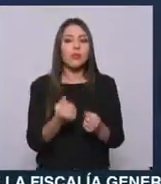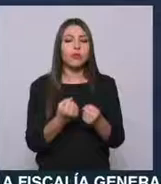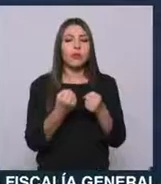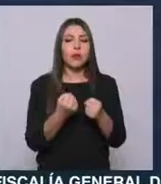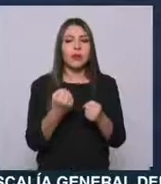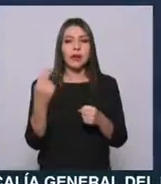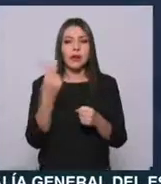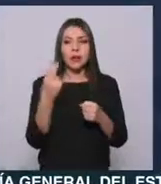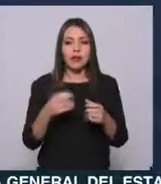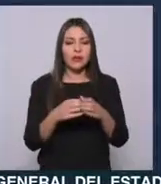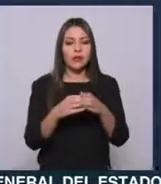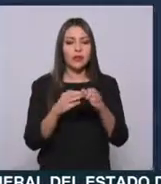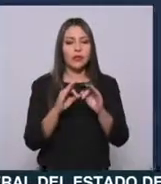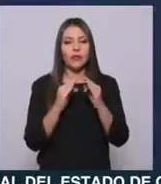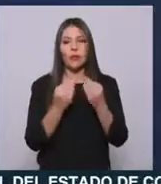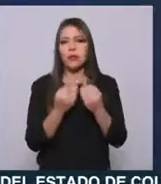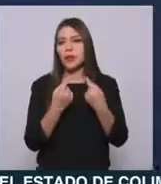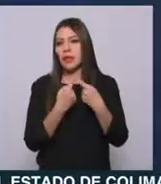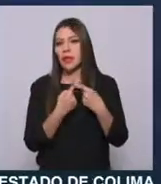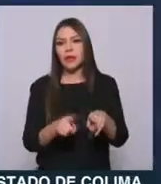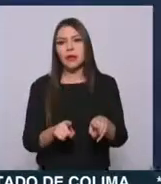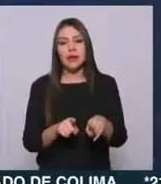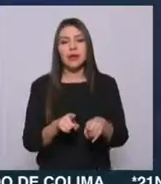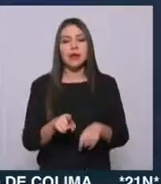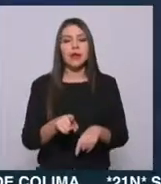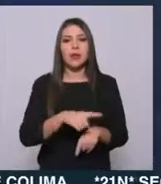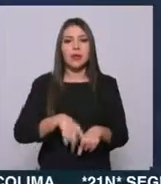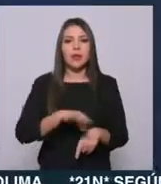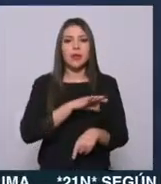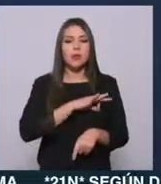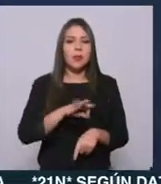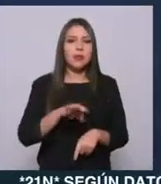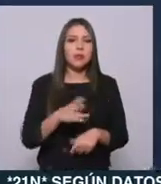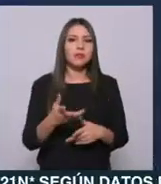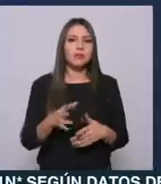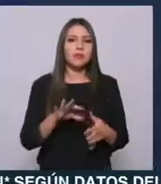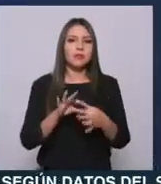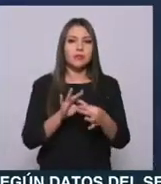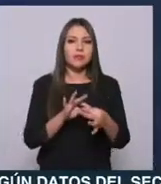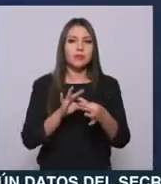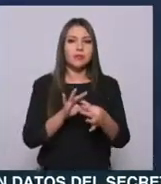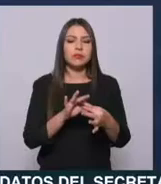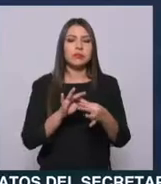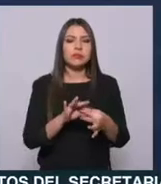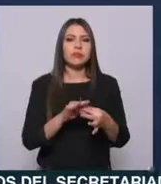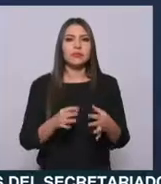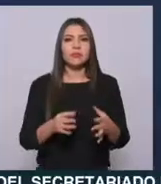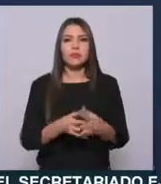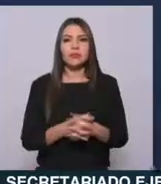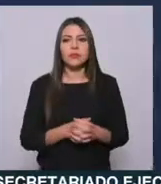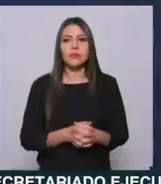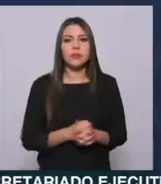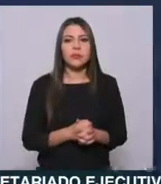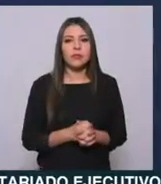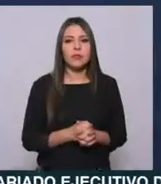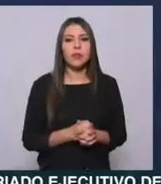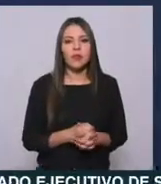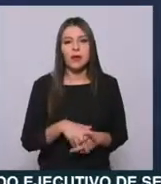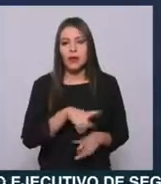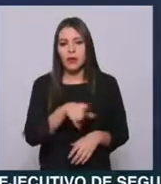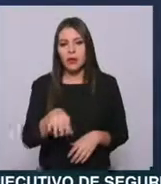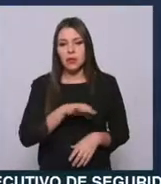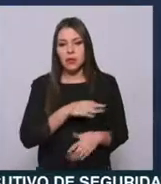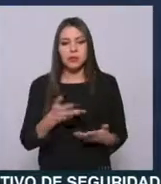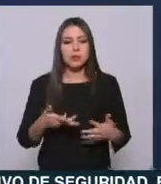un modelo distinto, que pueda conformar, que pueda conjuntar perfiles totalmente incluyentes,